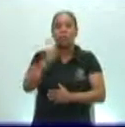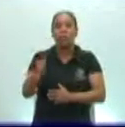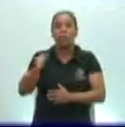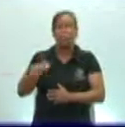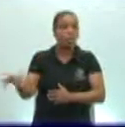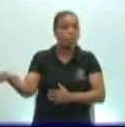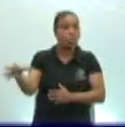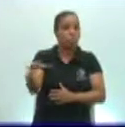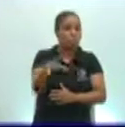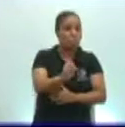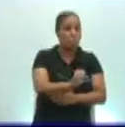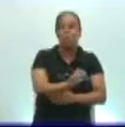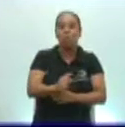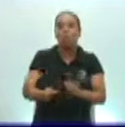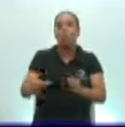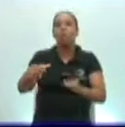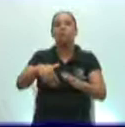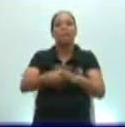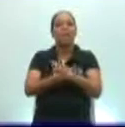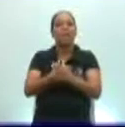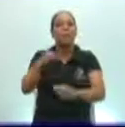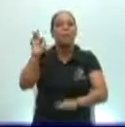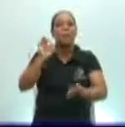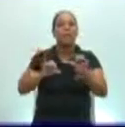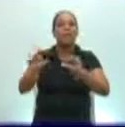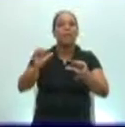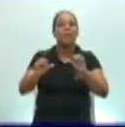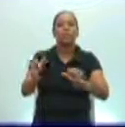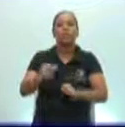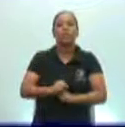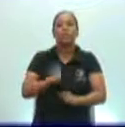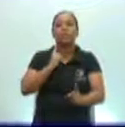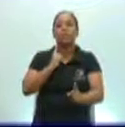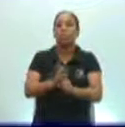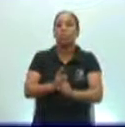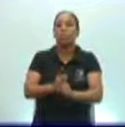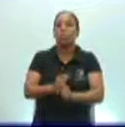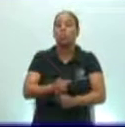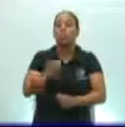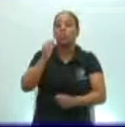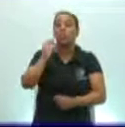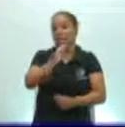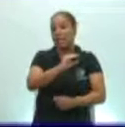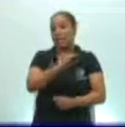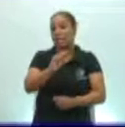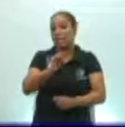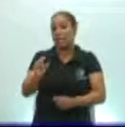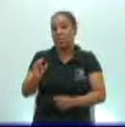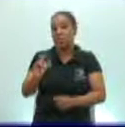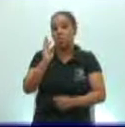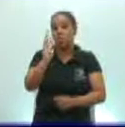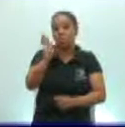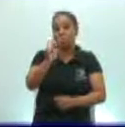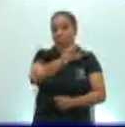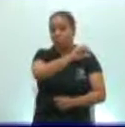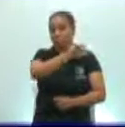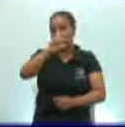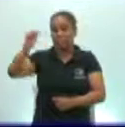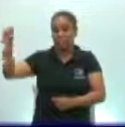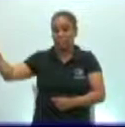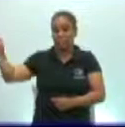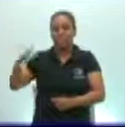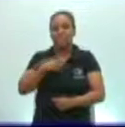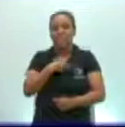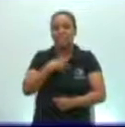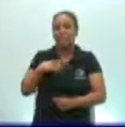en ese periodo. Por tanto, todos los elementos químicos que se encuentran en el periodo 3 de la tabla periódica tienen 3